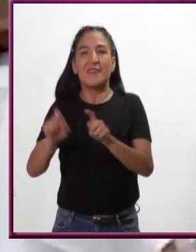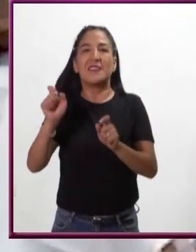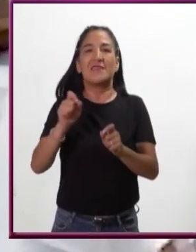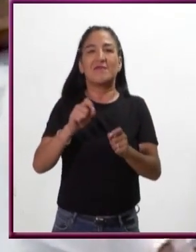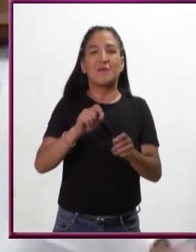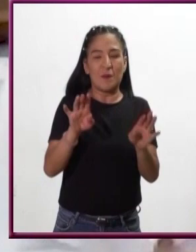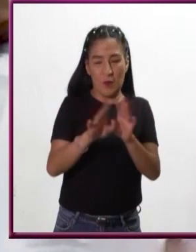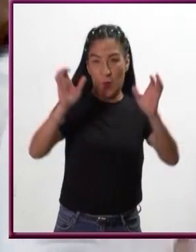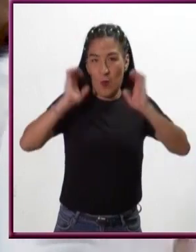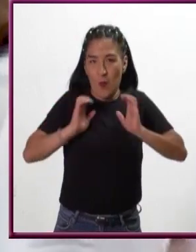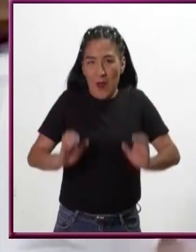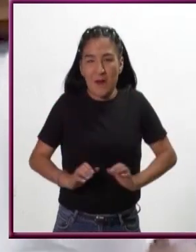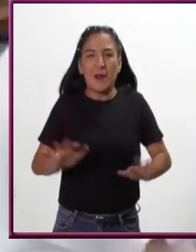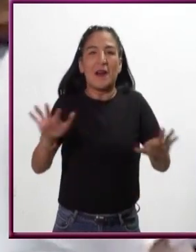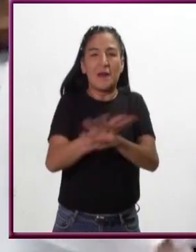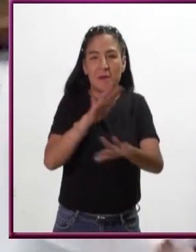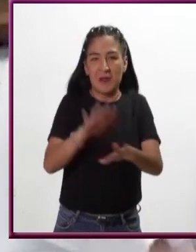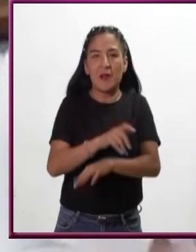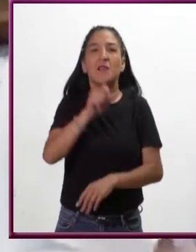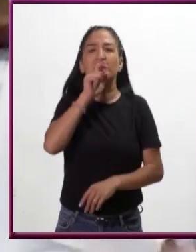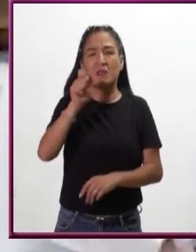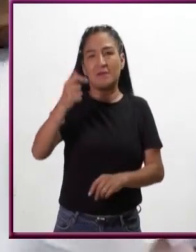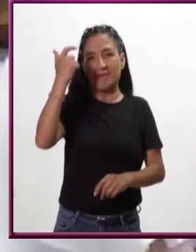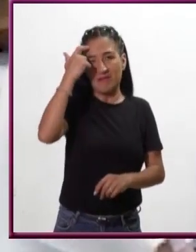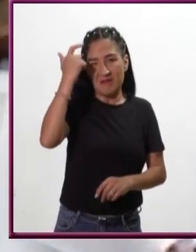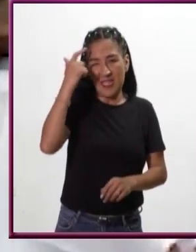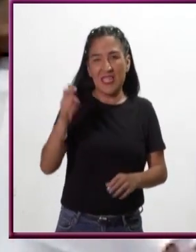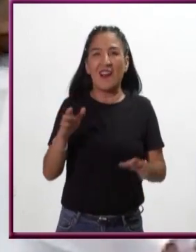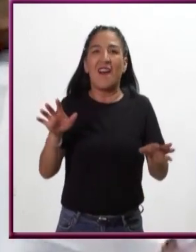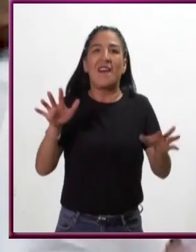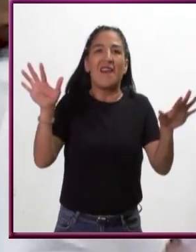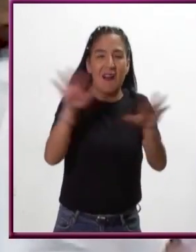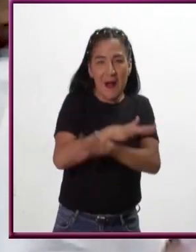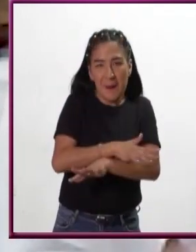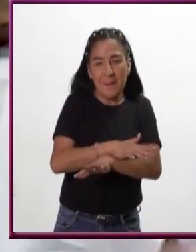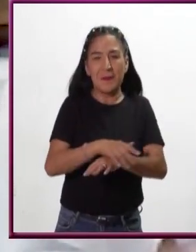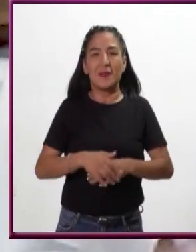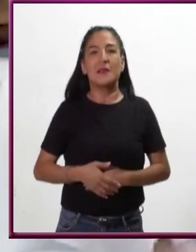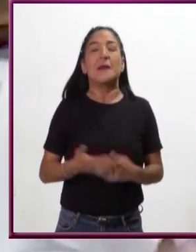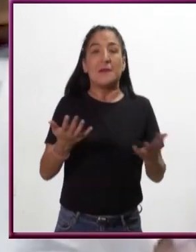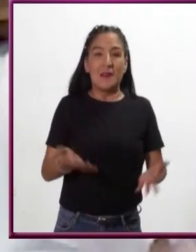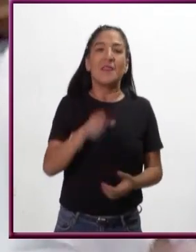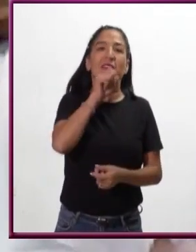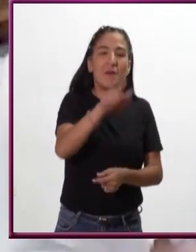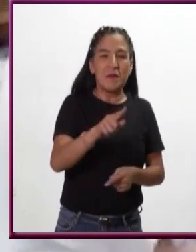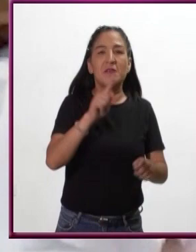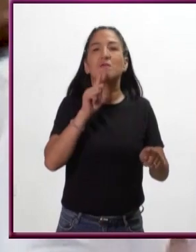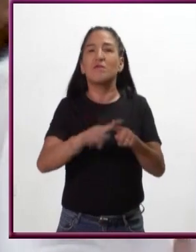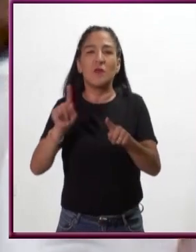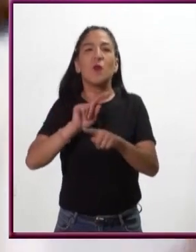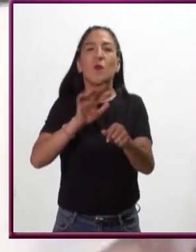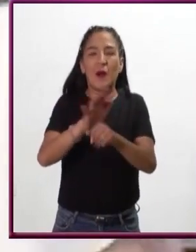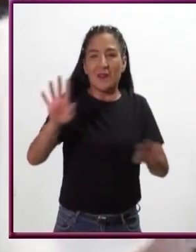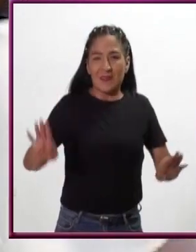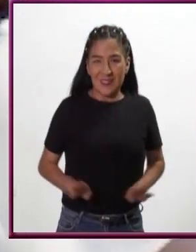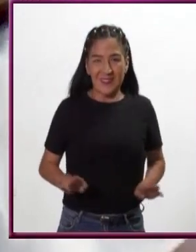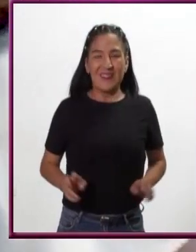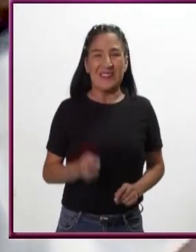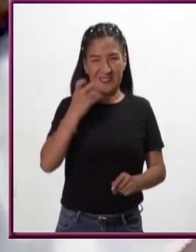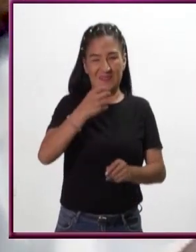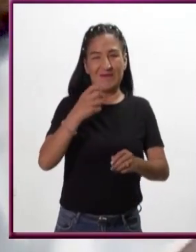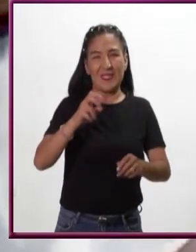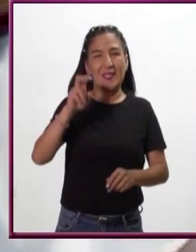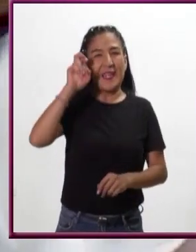cambios vegetativos, ocurren también procesos mentales, ¿no? Y una de las características de